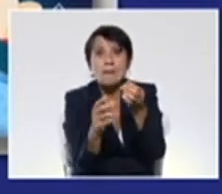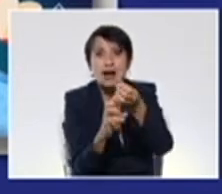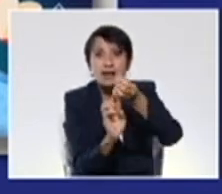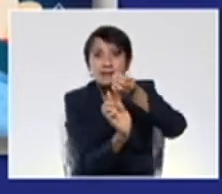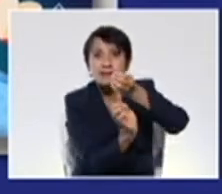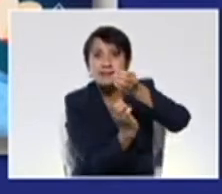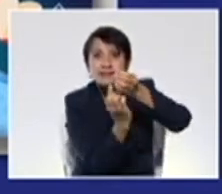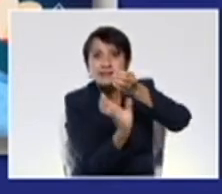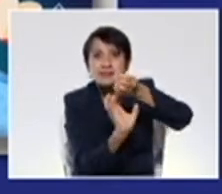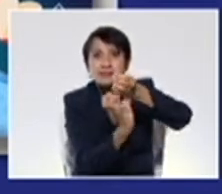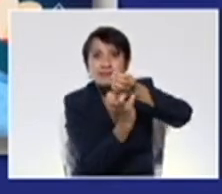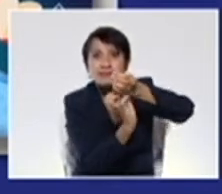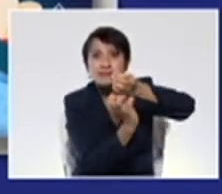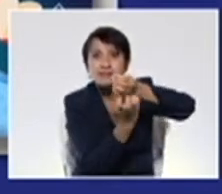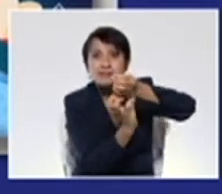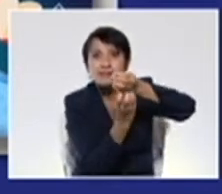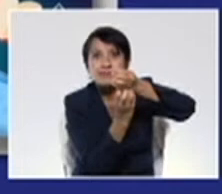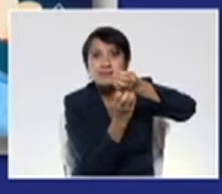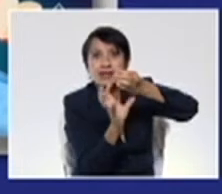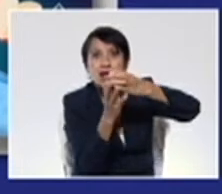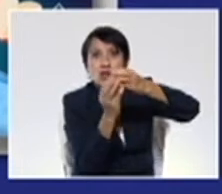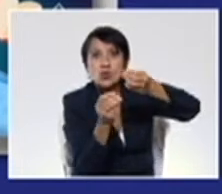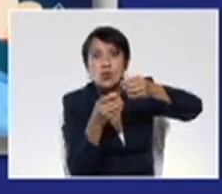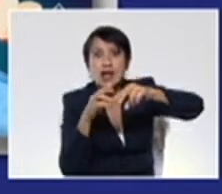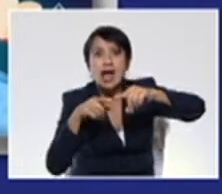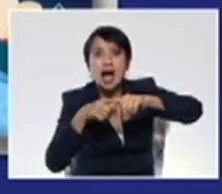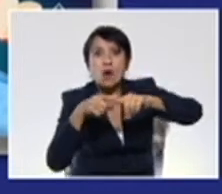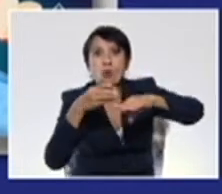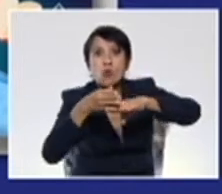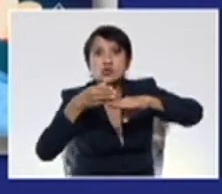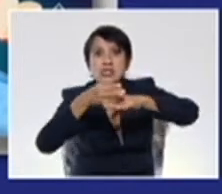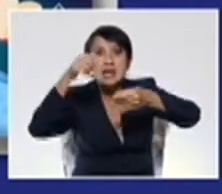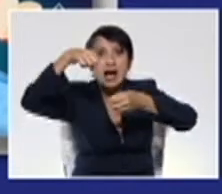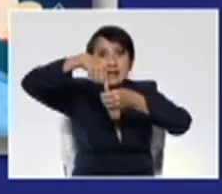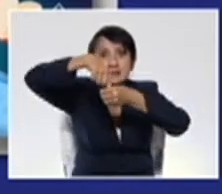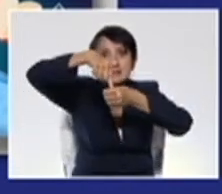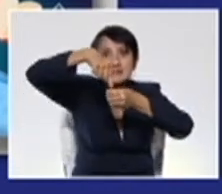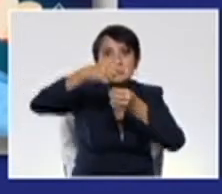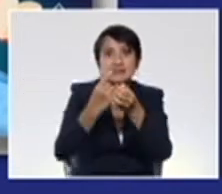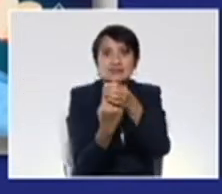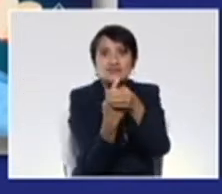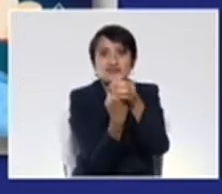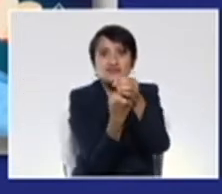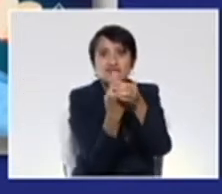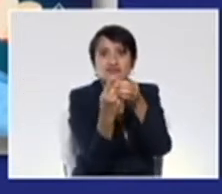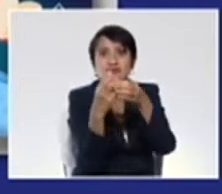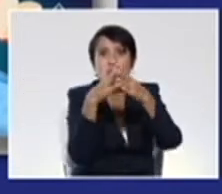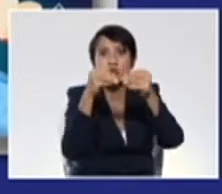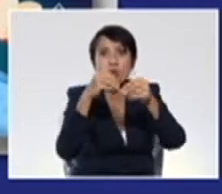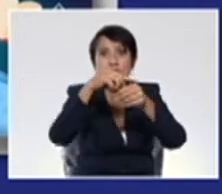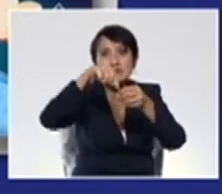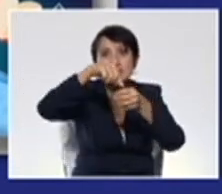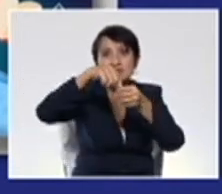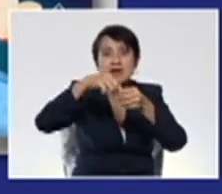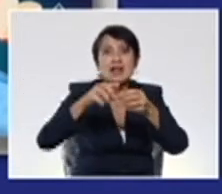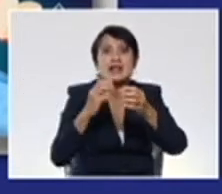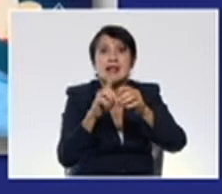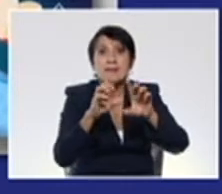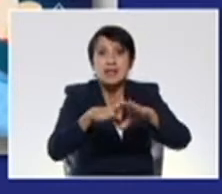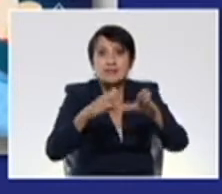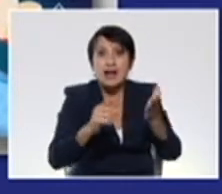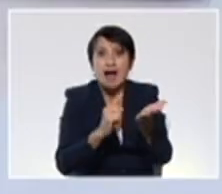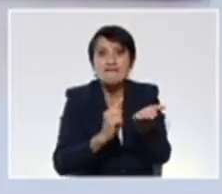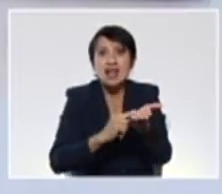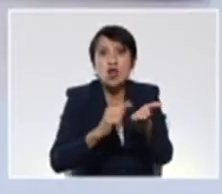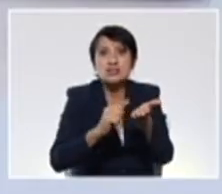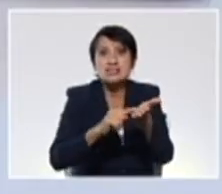coloquialmente, el portacuchillas, el aro portacuchilla, la base del motor y la perilla selectora de velocidades. Esto es a grandes